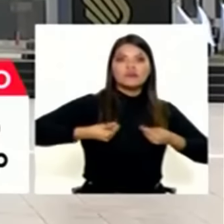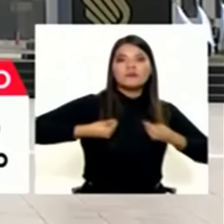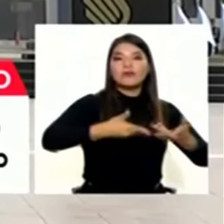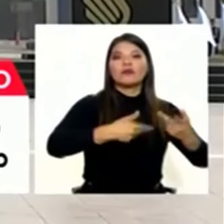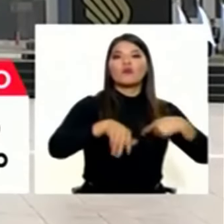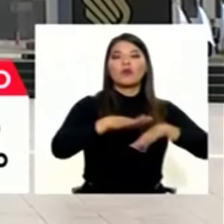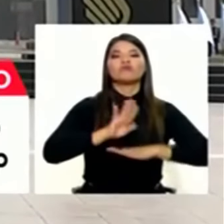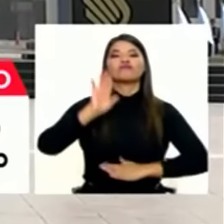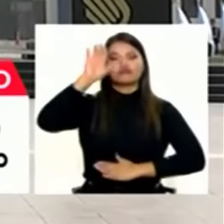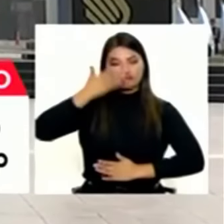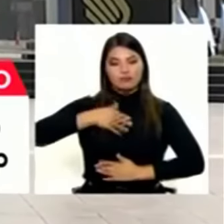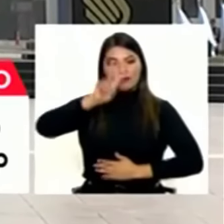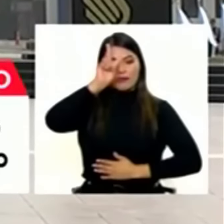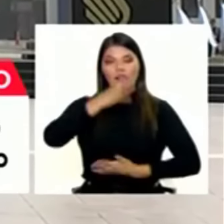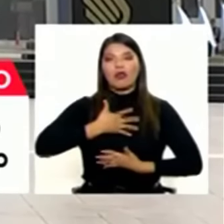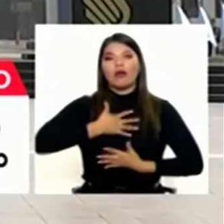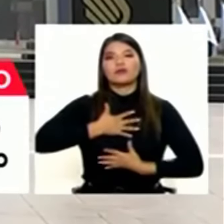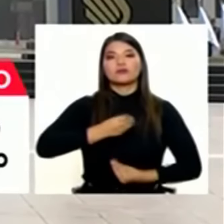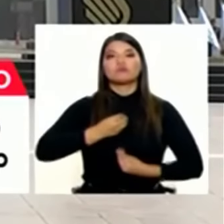su país,